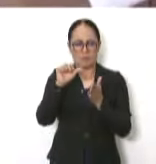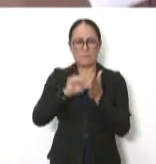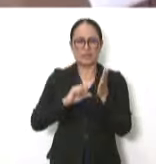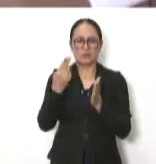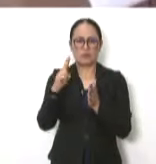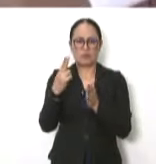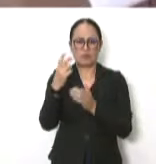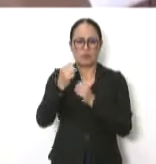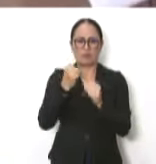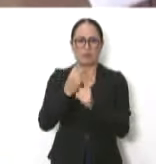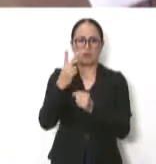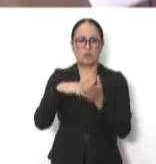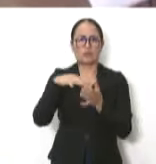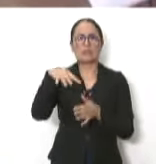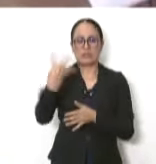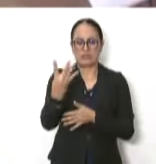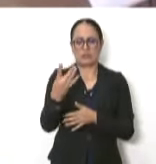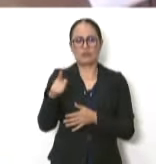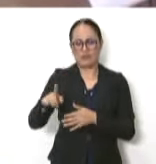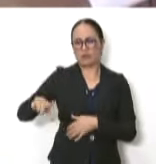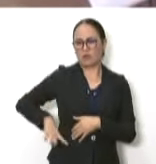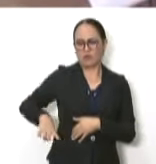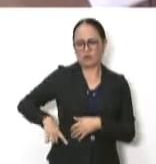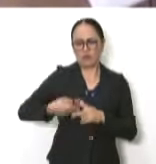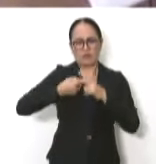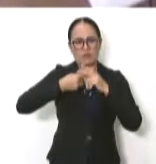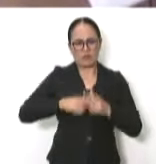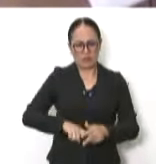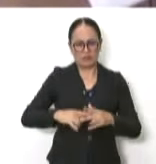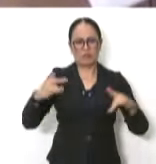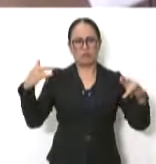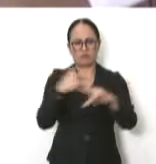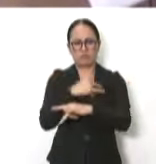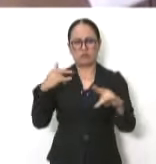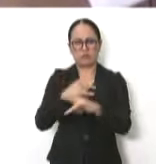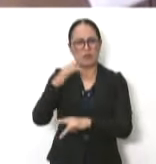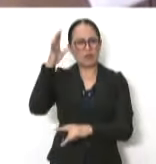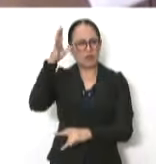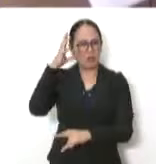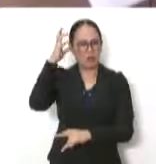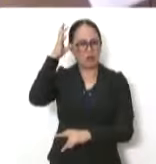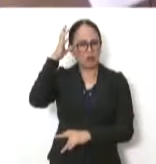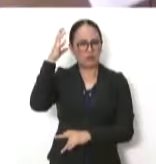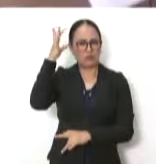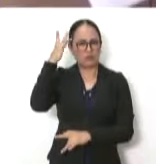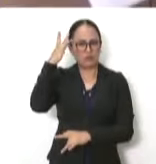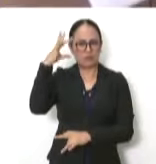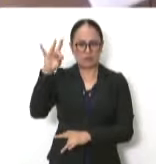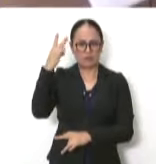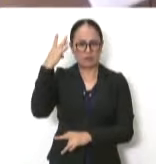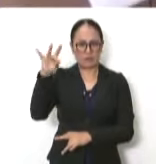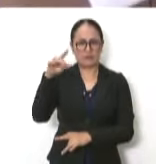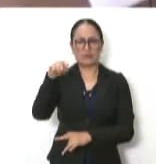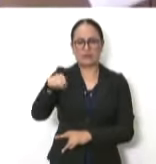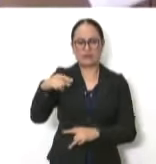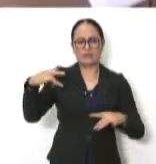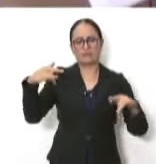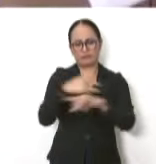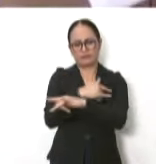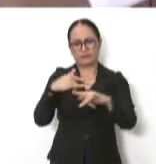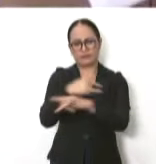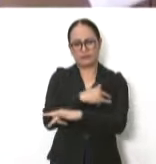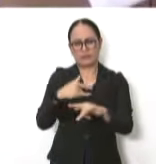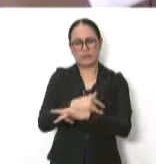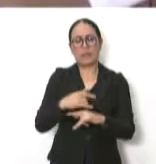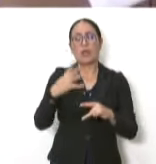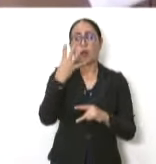dio comienzo a los trabajos de modernización del libramiento Cuernavaca-Paso Express, que consistieron en la ampliación de 4 a